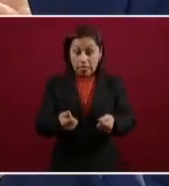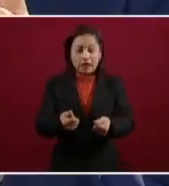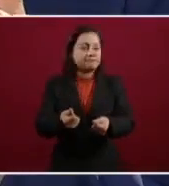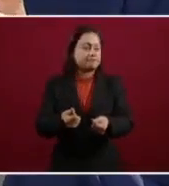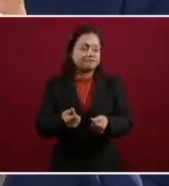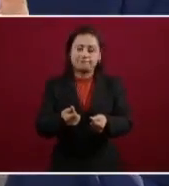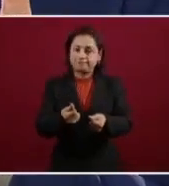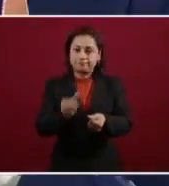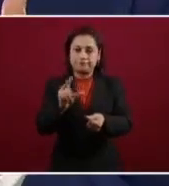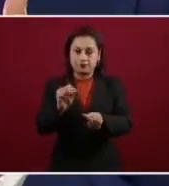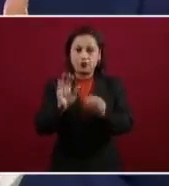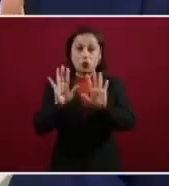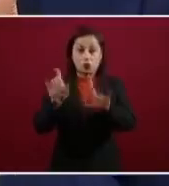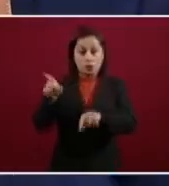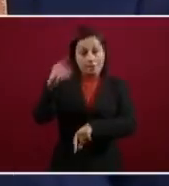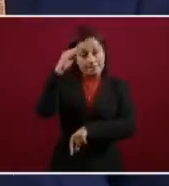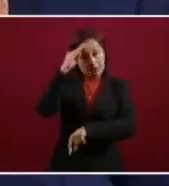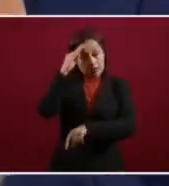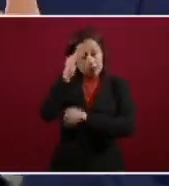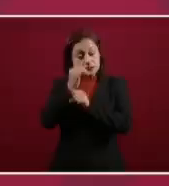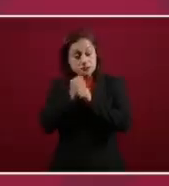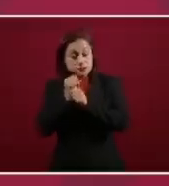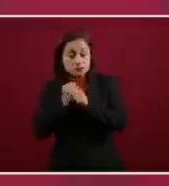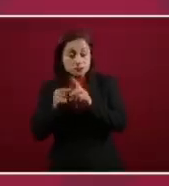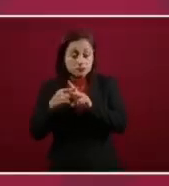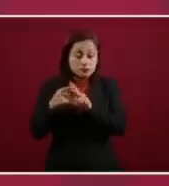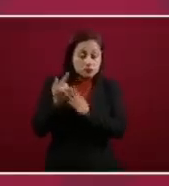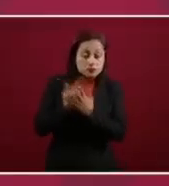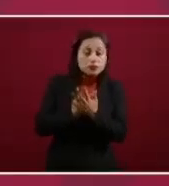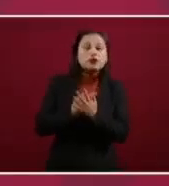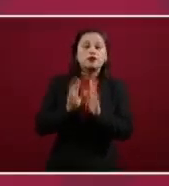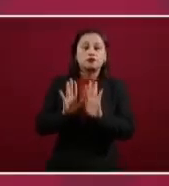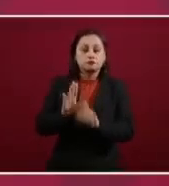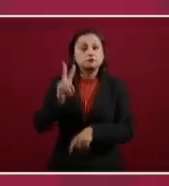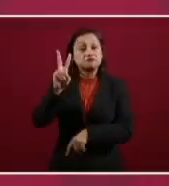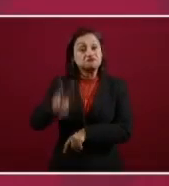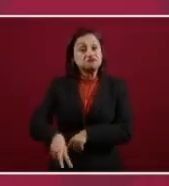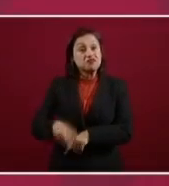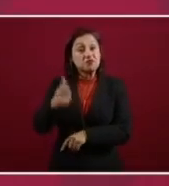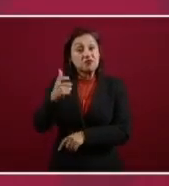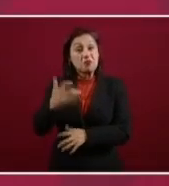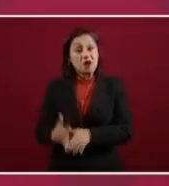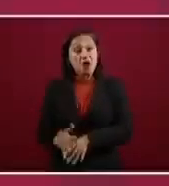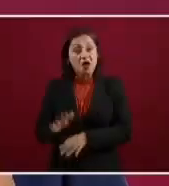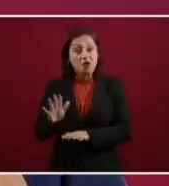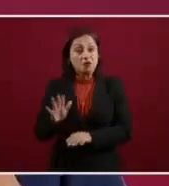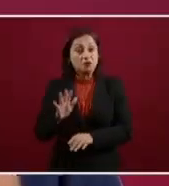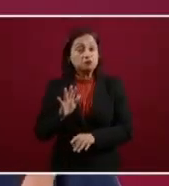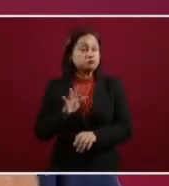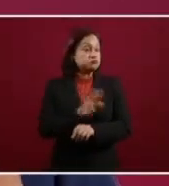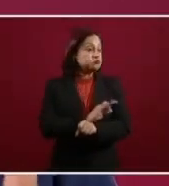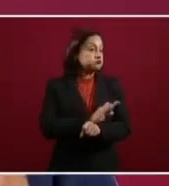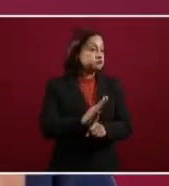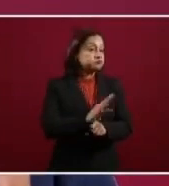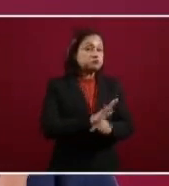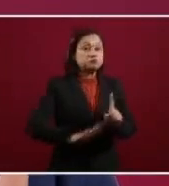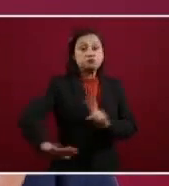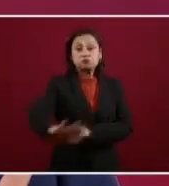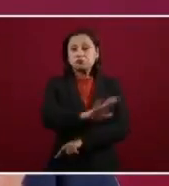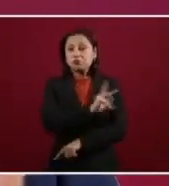si se analiza bien y lo más importante de todo lo más